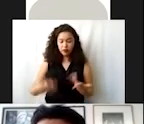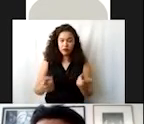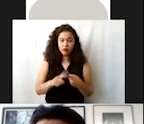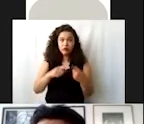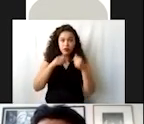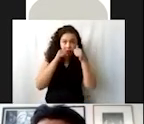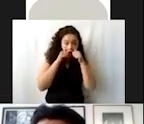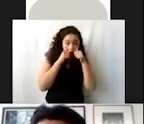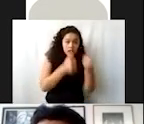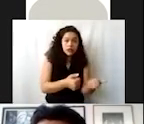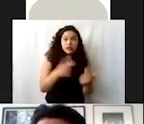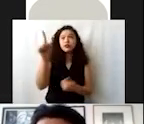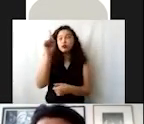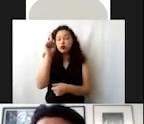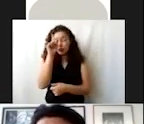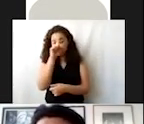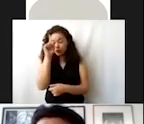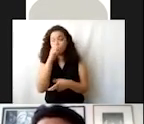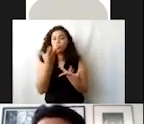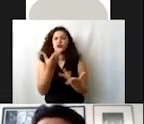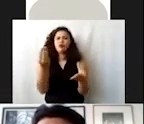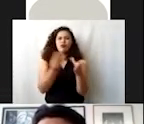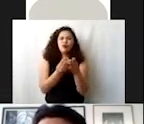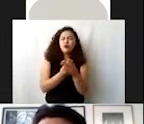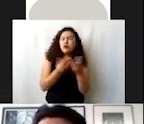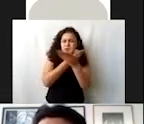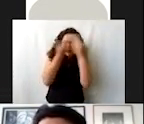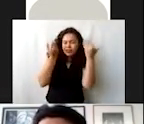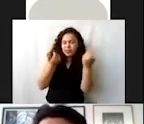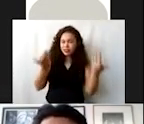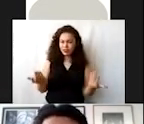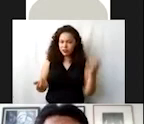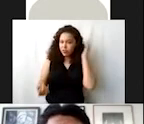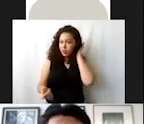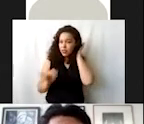para asesoría o cursos o no sé, ¿sí?